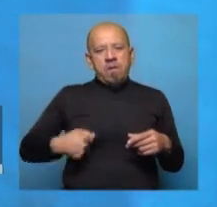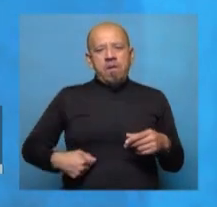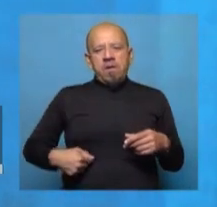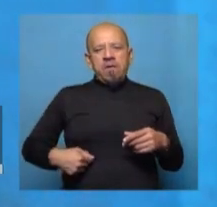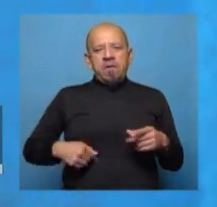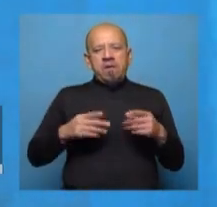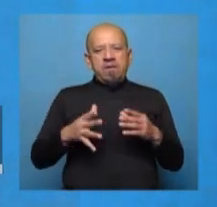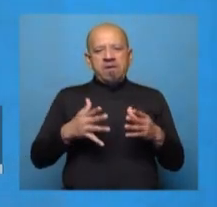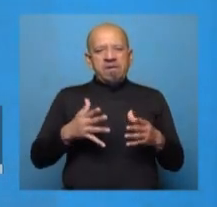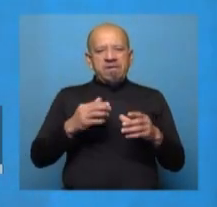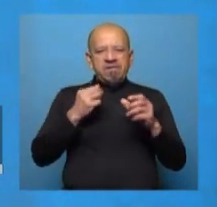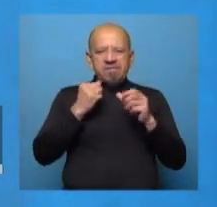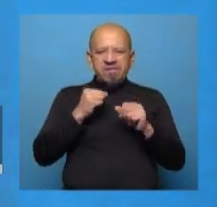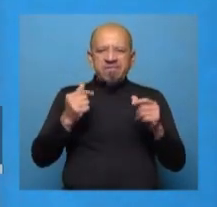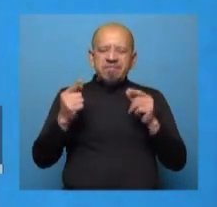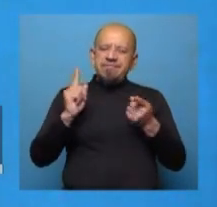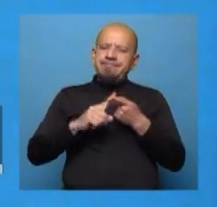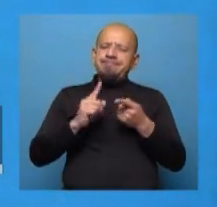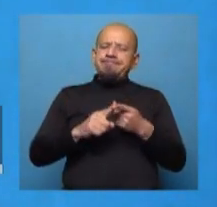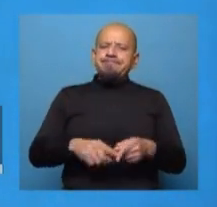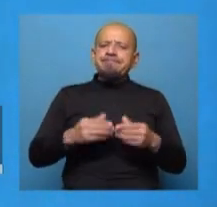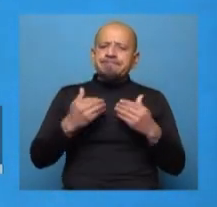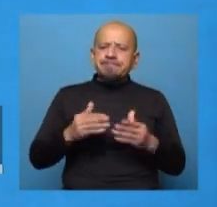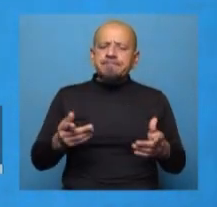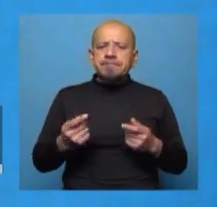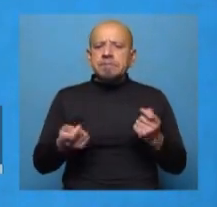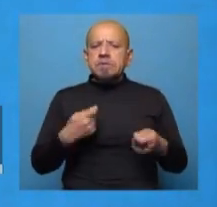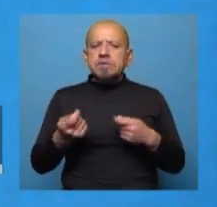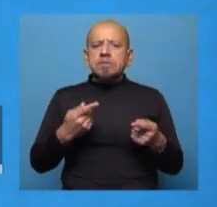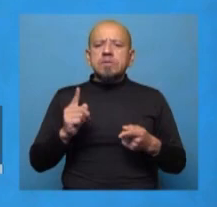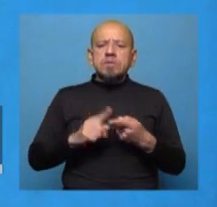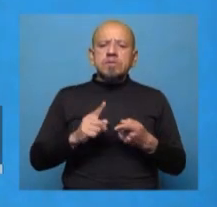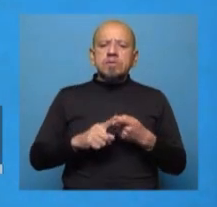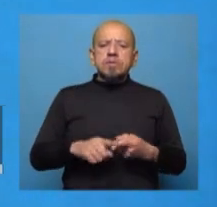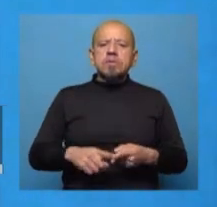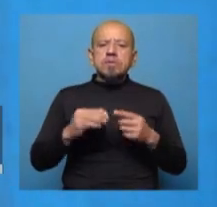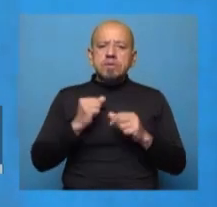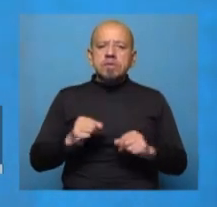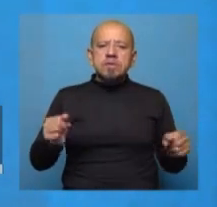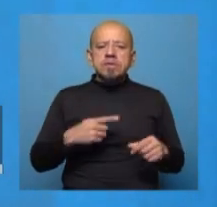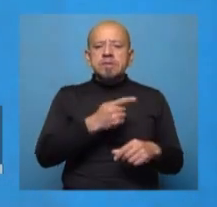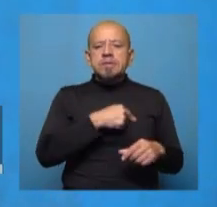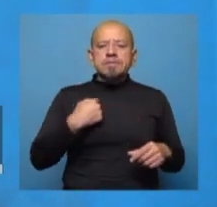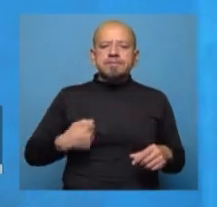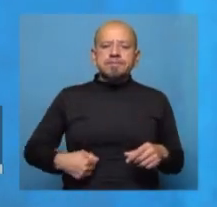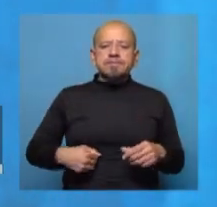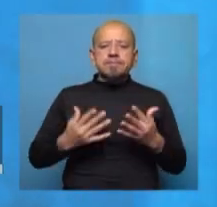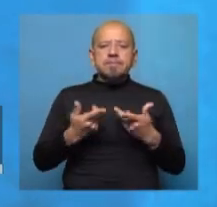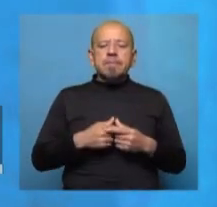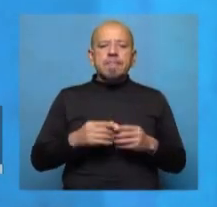con el afán de buscar un acuerdo o de empezar negociaciones para un acuerdo que permitiera que china organizara el Mundial